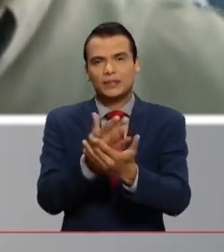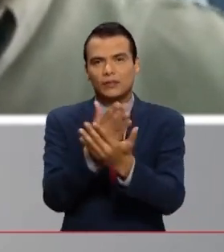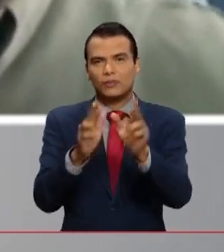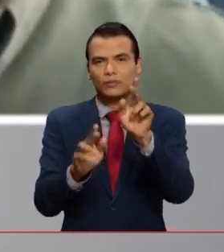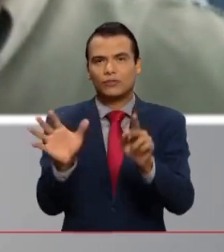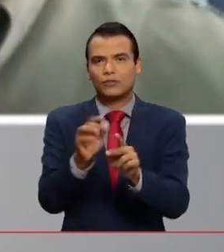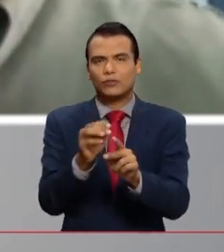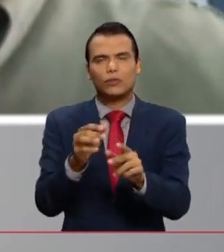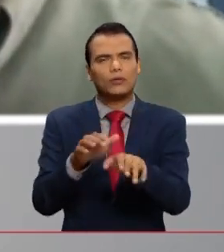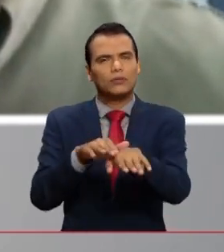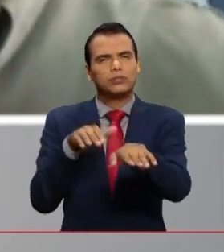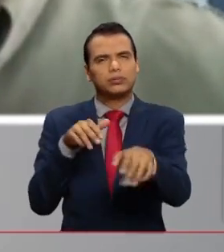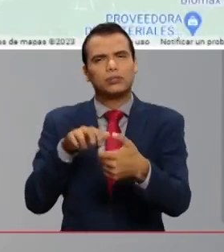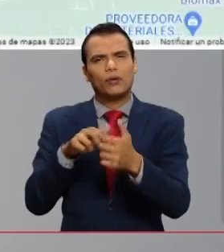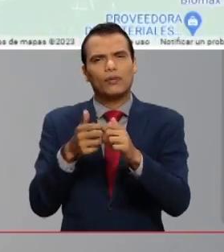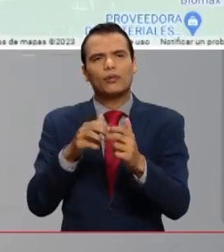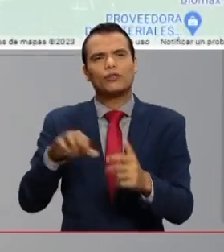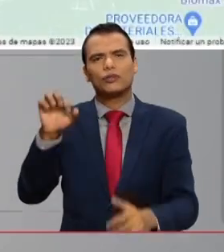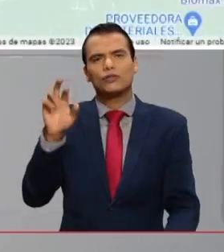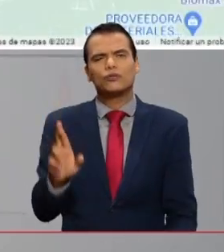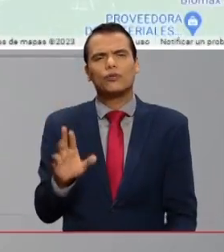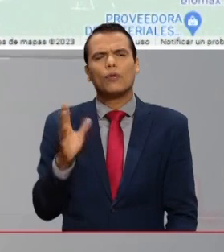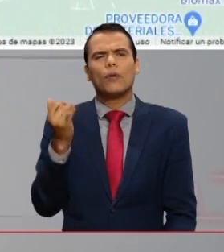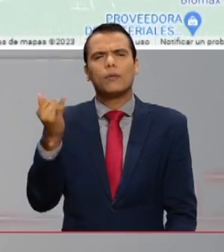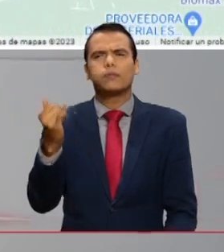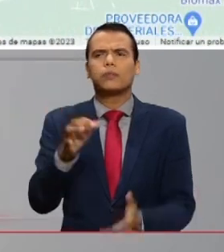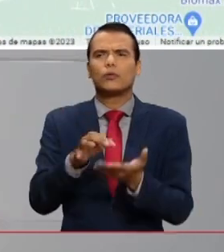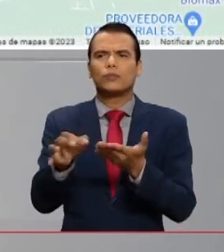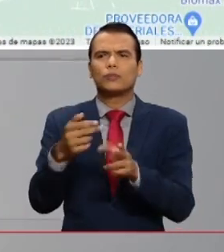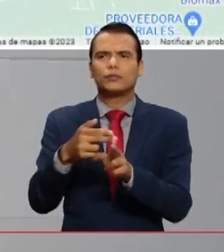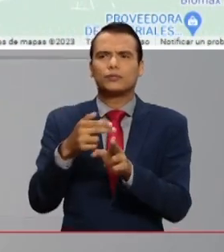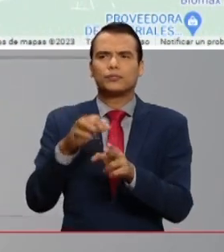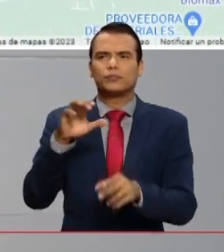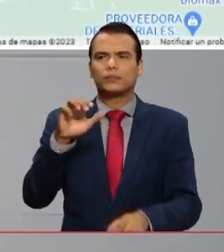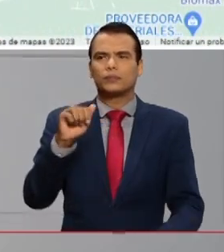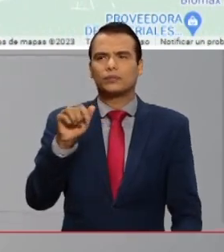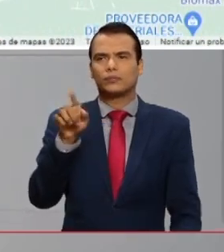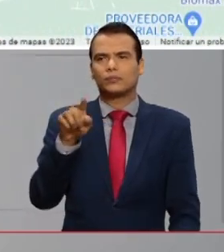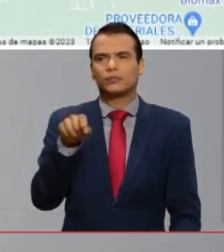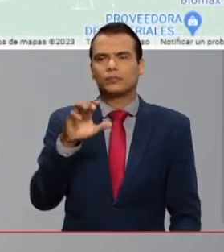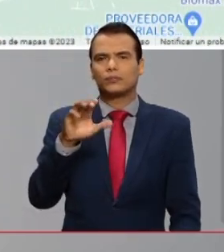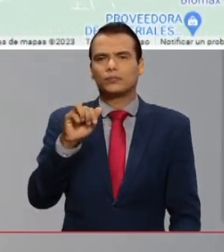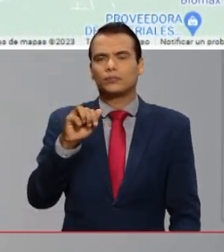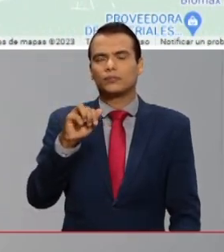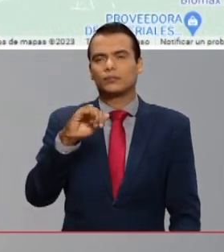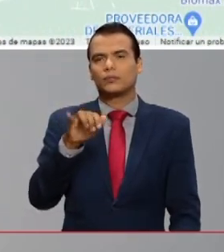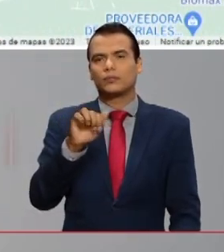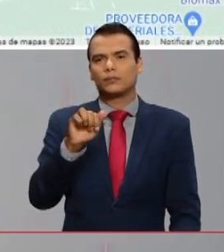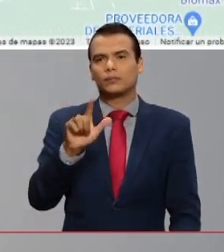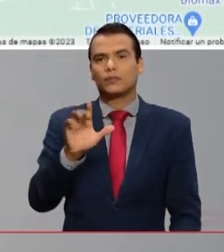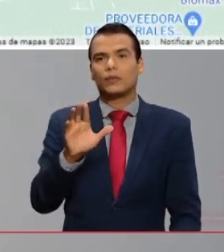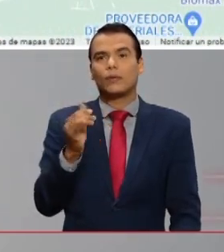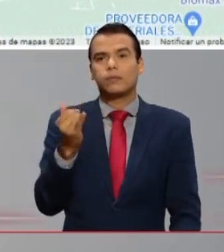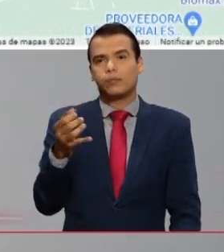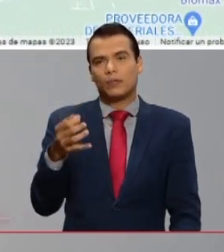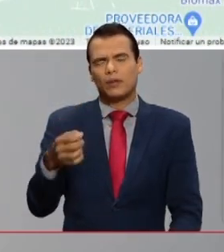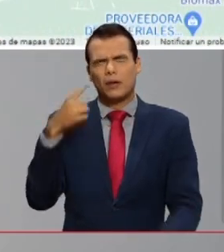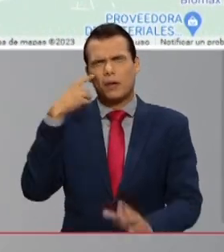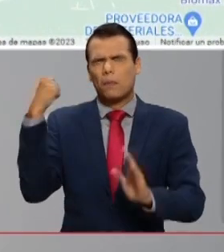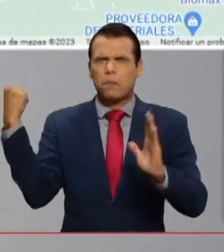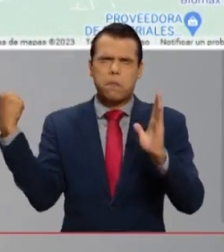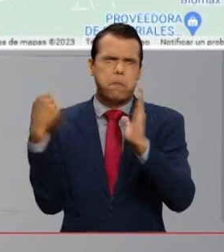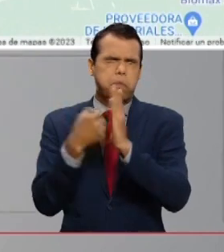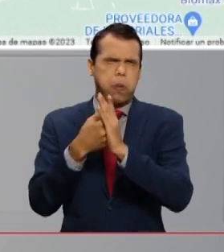tenemos en la zona sur, en el municipio, en el corregimiento de Cascajal, sobre la vía Panamericana. Se presentó un siniestro vial